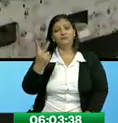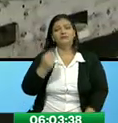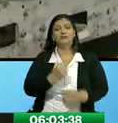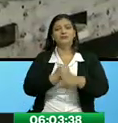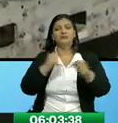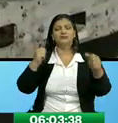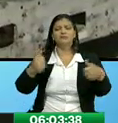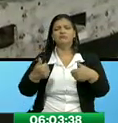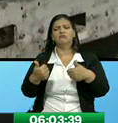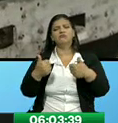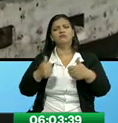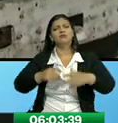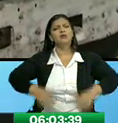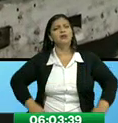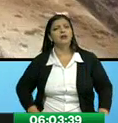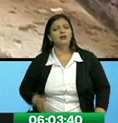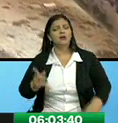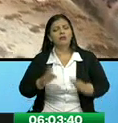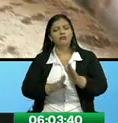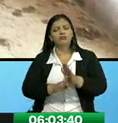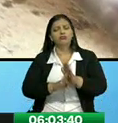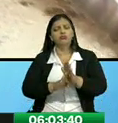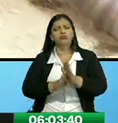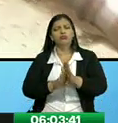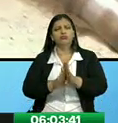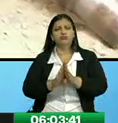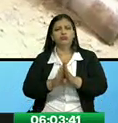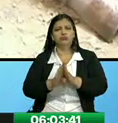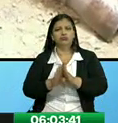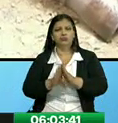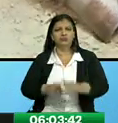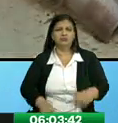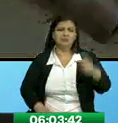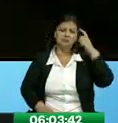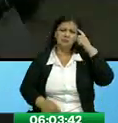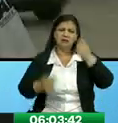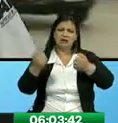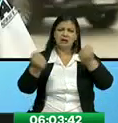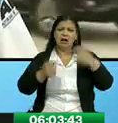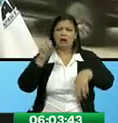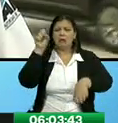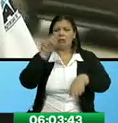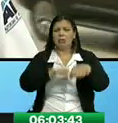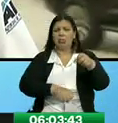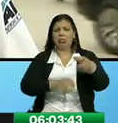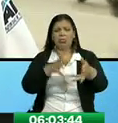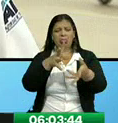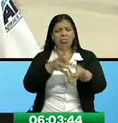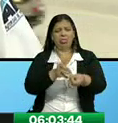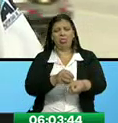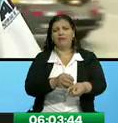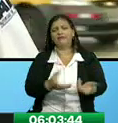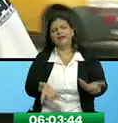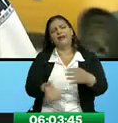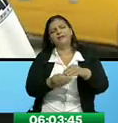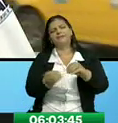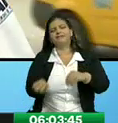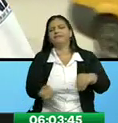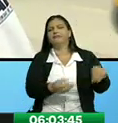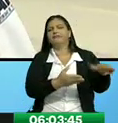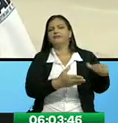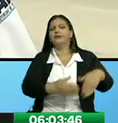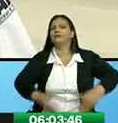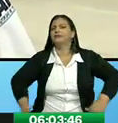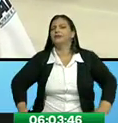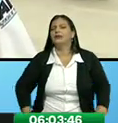lo material se recupera pronto, pero una vida es irreparable totalmente. Y para que te hagas con tu comentario, mi querida Mayrita, como